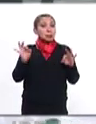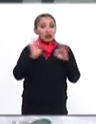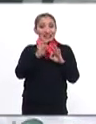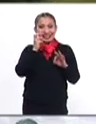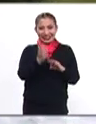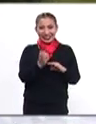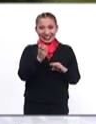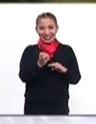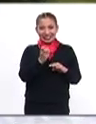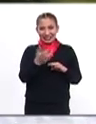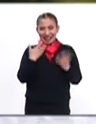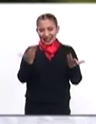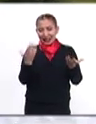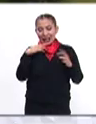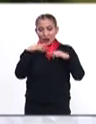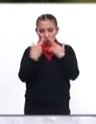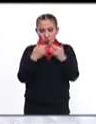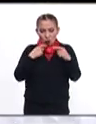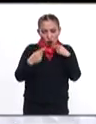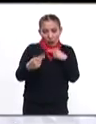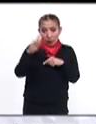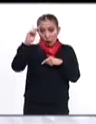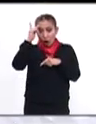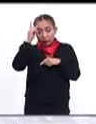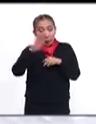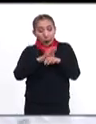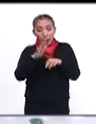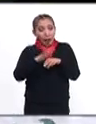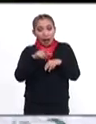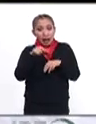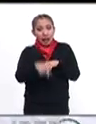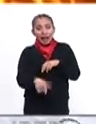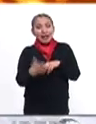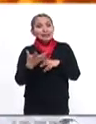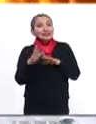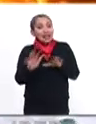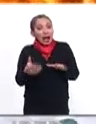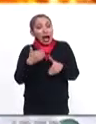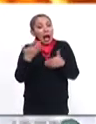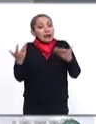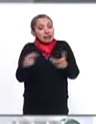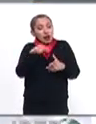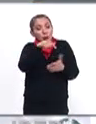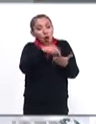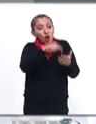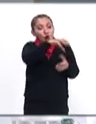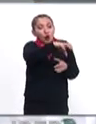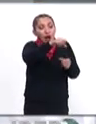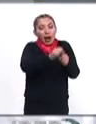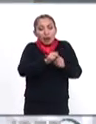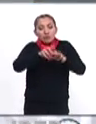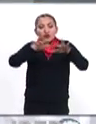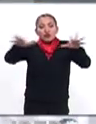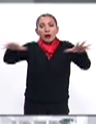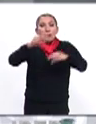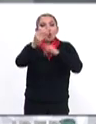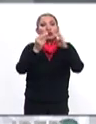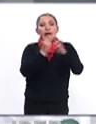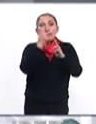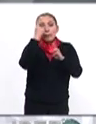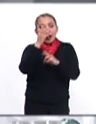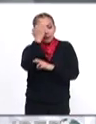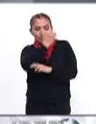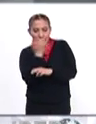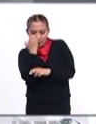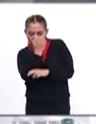relevante de esta sesión en particular de Polonia es justamente el que se va a actuar desde lo local hacia lo global para poder